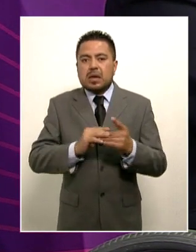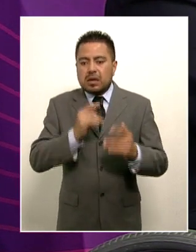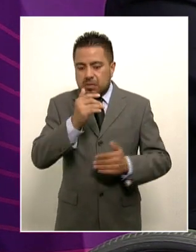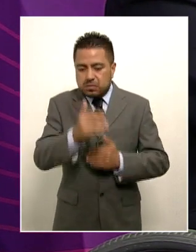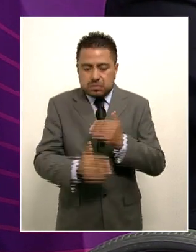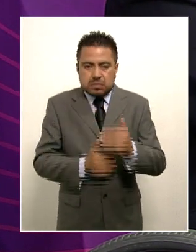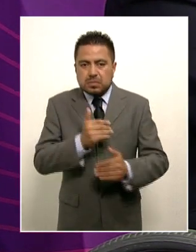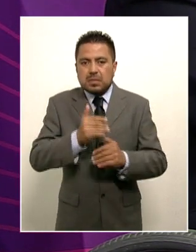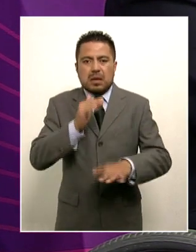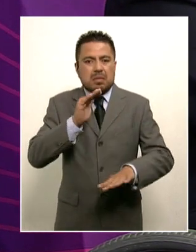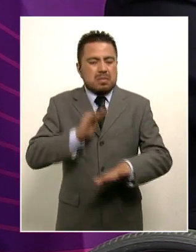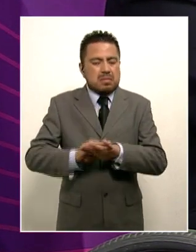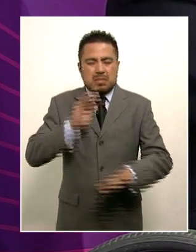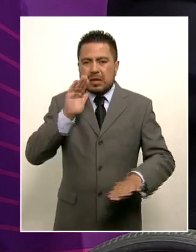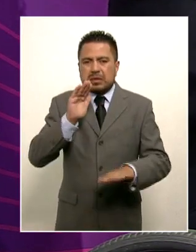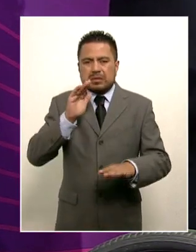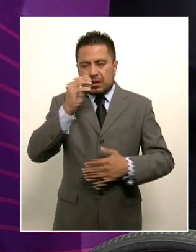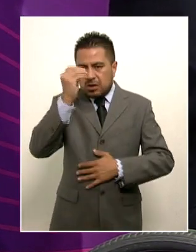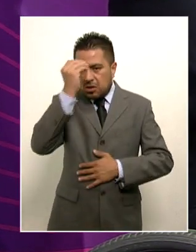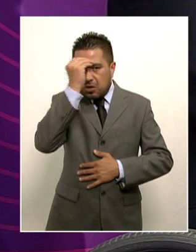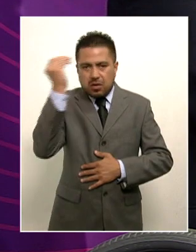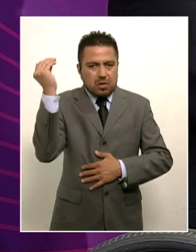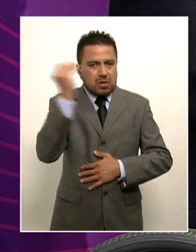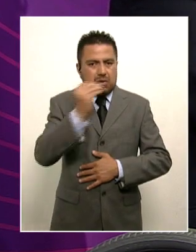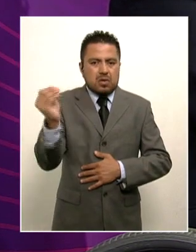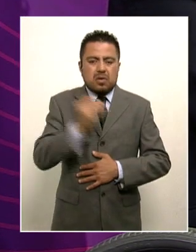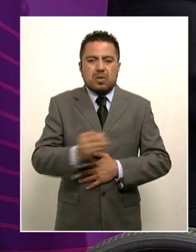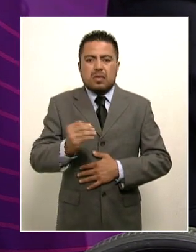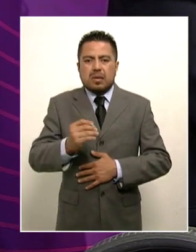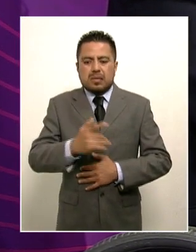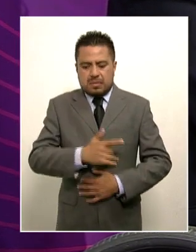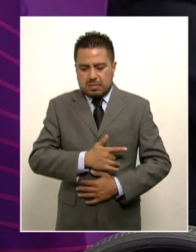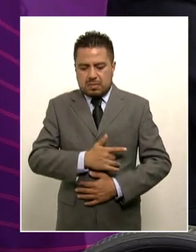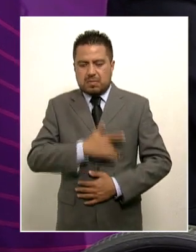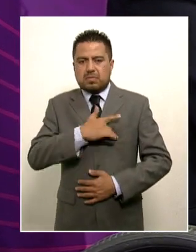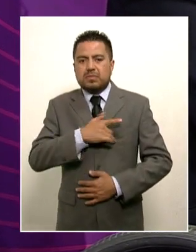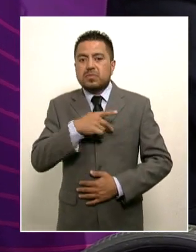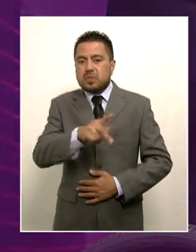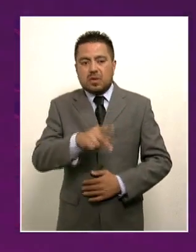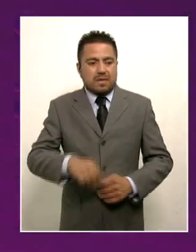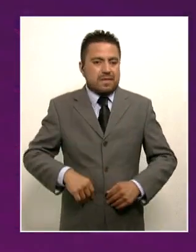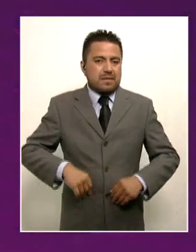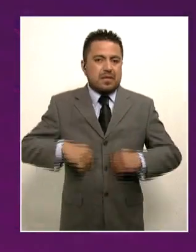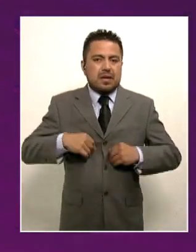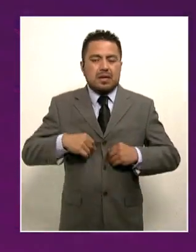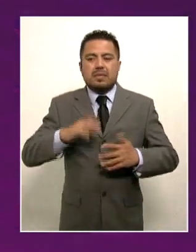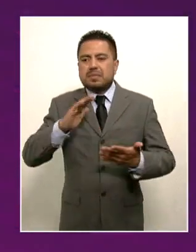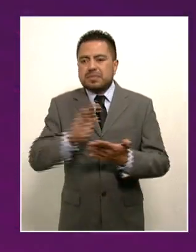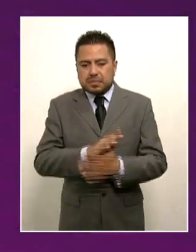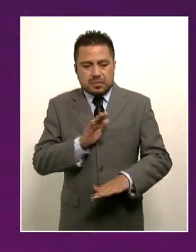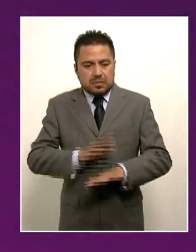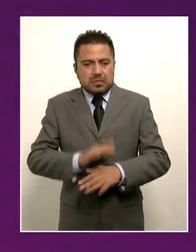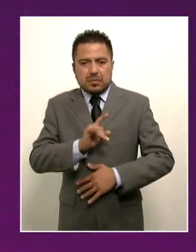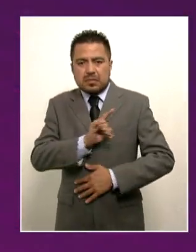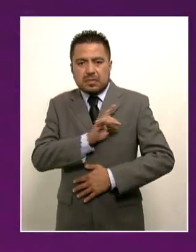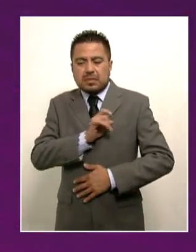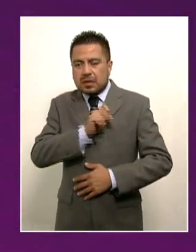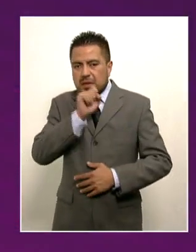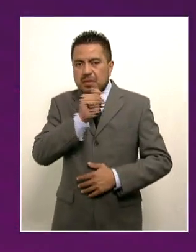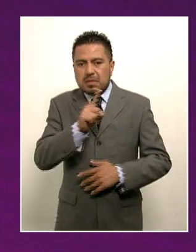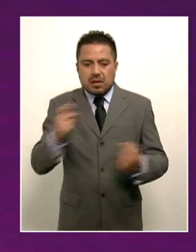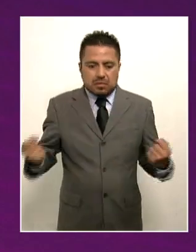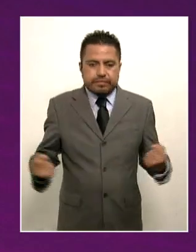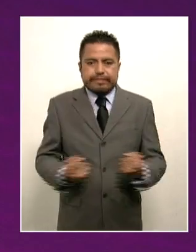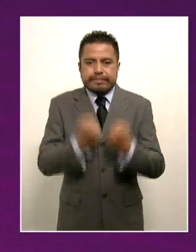momento más horrible, sentimentalmente hablando, en su vida, de más temor y también el